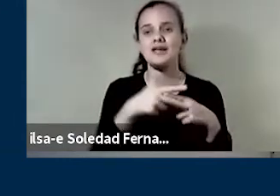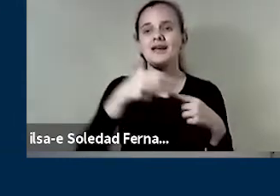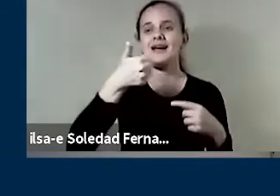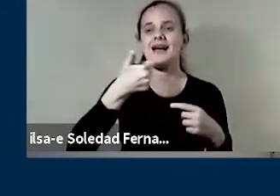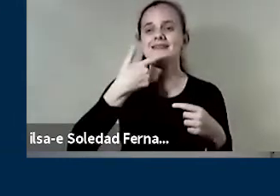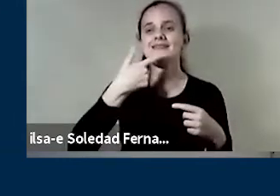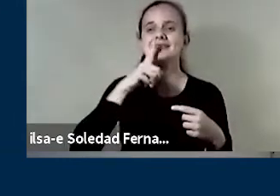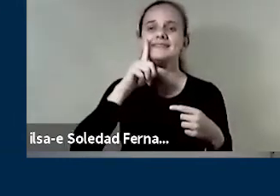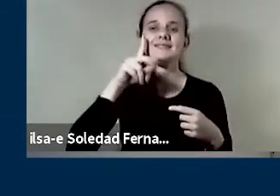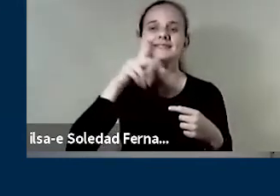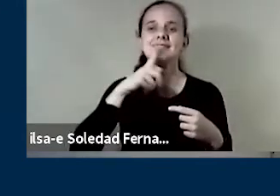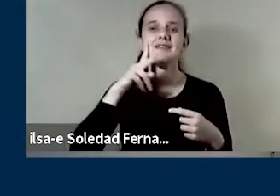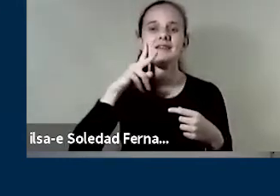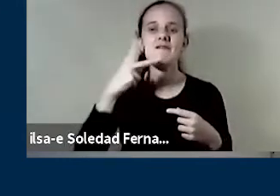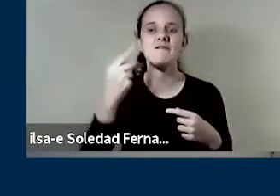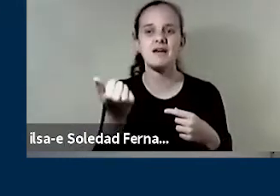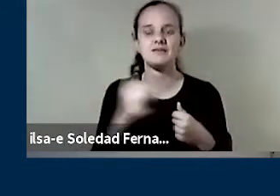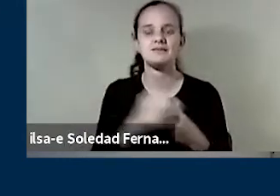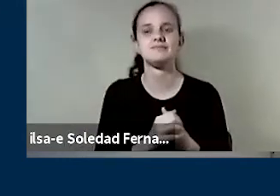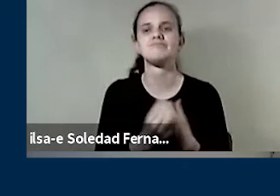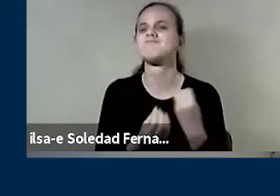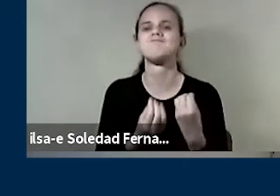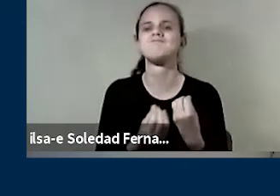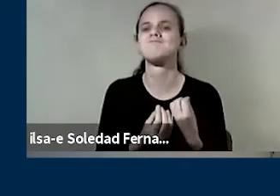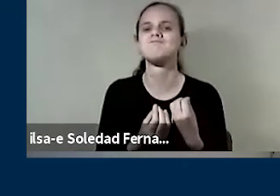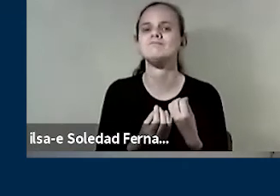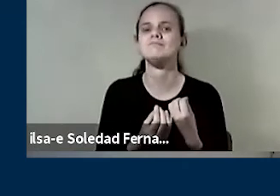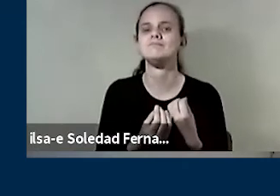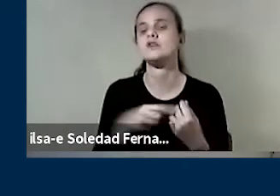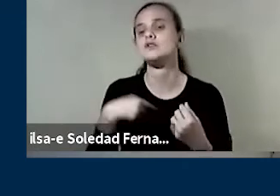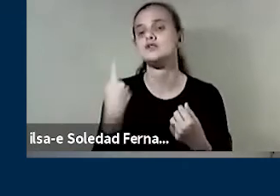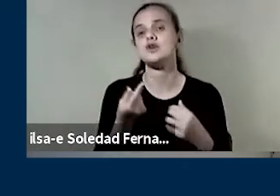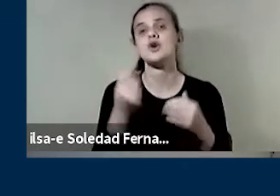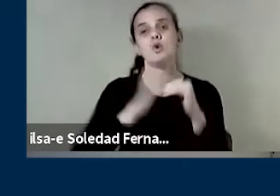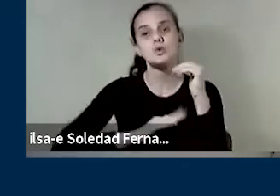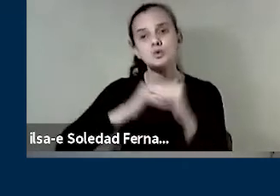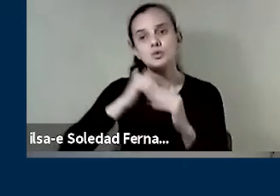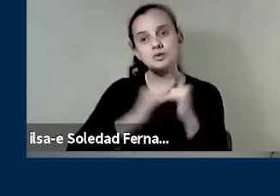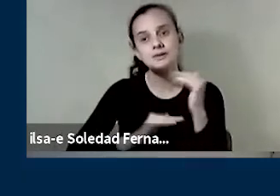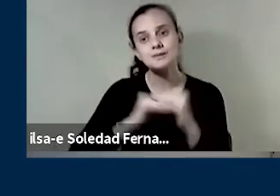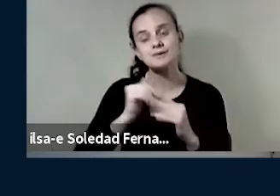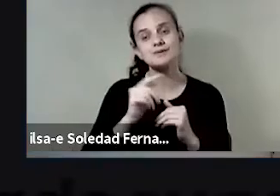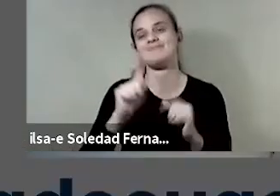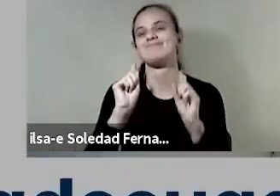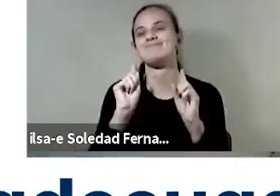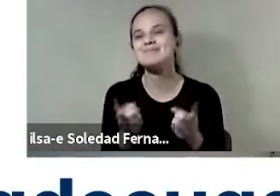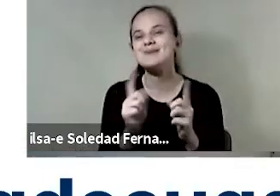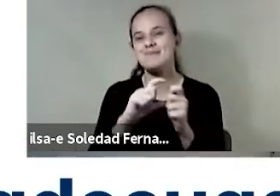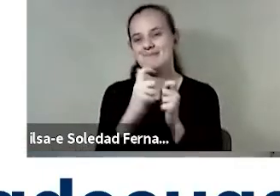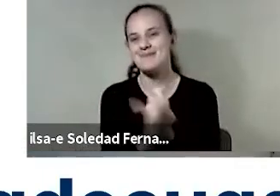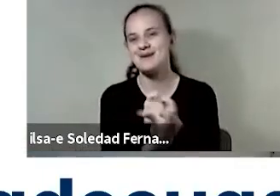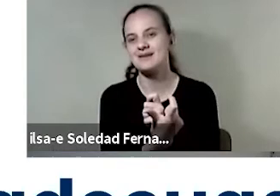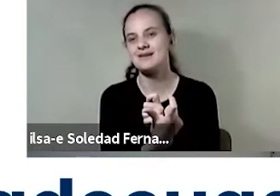dispositivos, incluidas tecnologías asistivas. Entonces, este principio tiene que ver